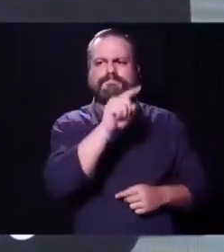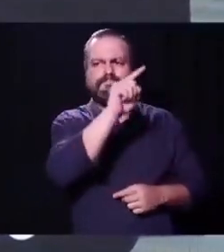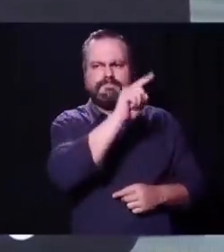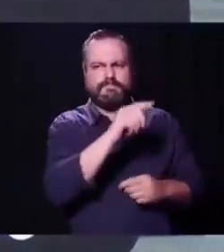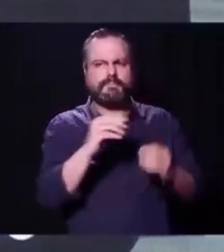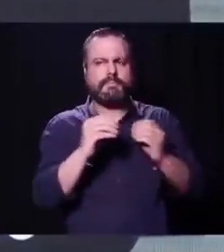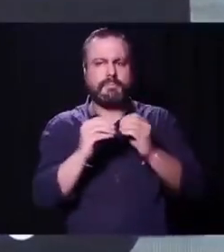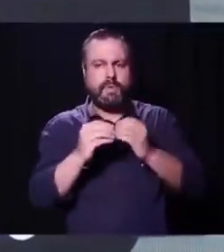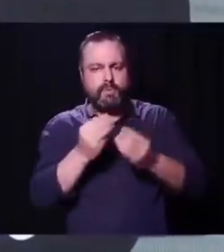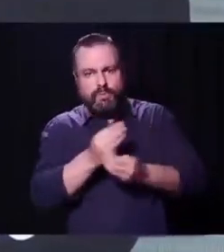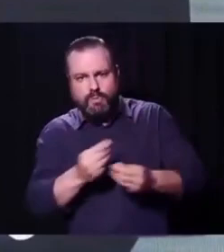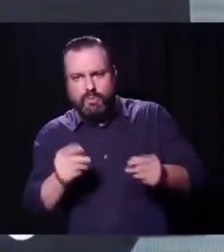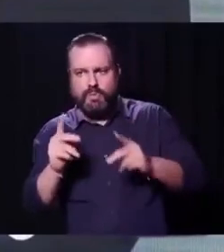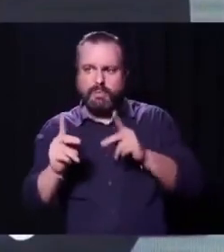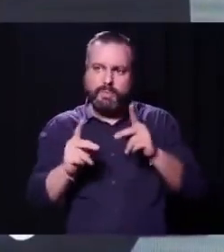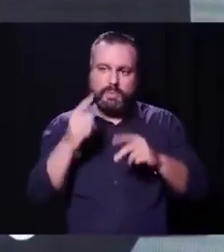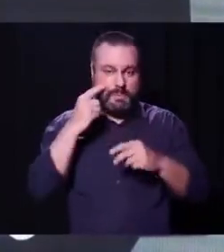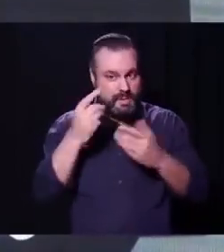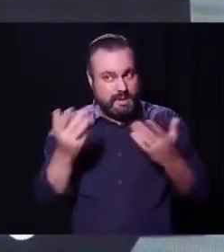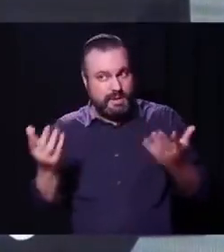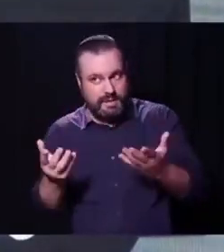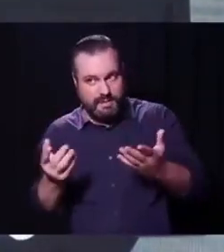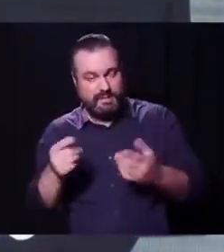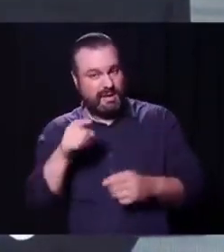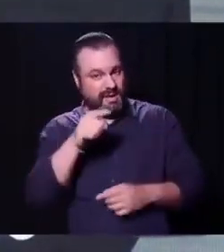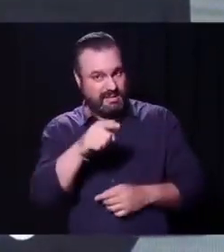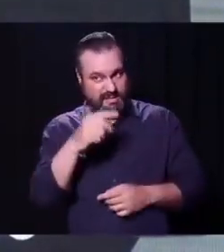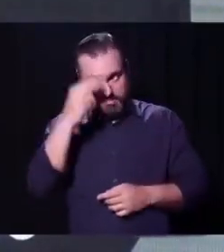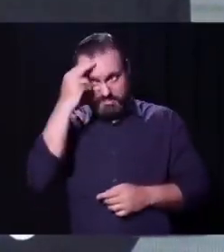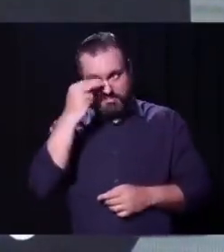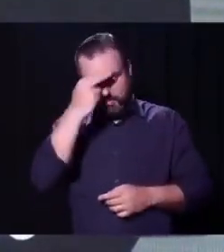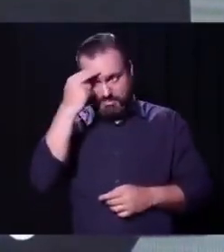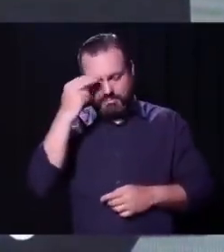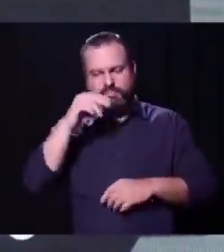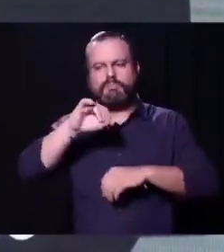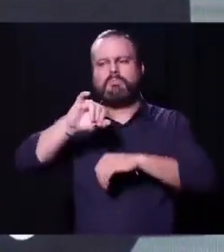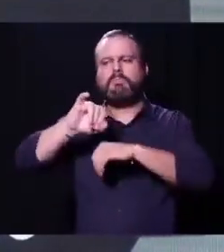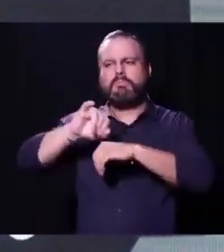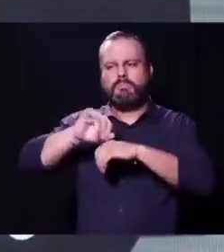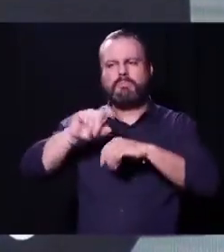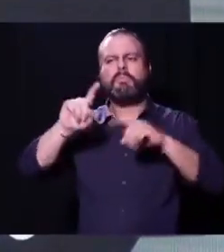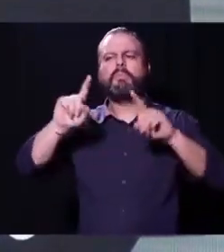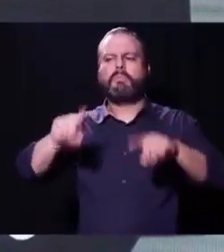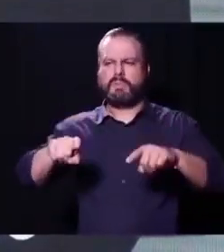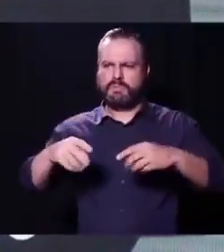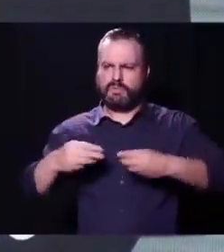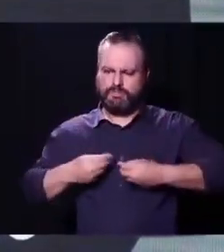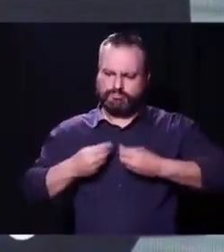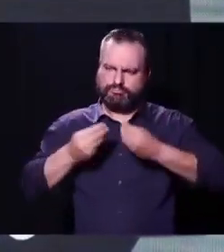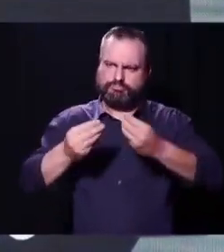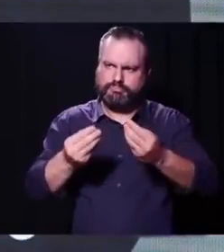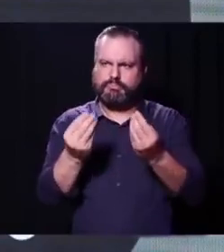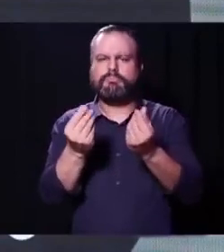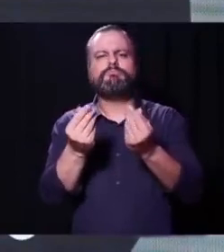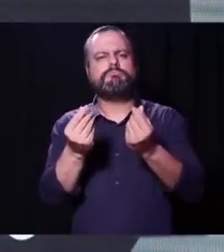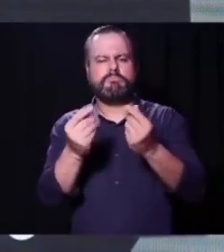otra poco menos católica, organizarlo. Uno. Dos, escuela para padres.